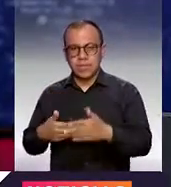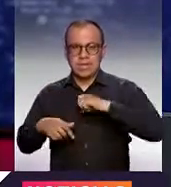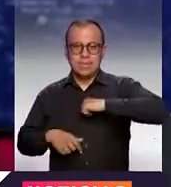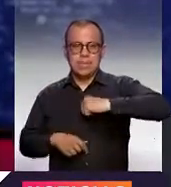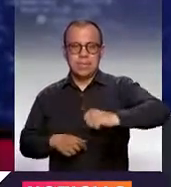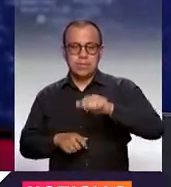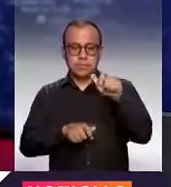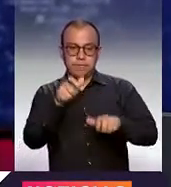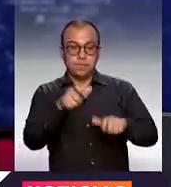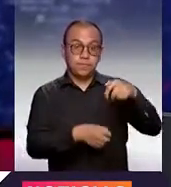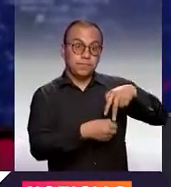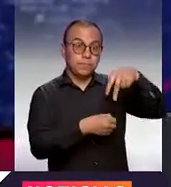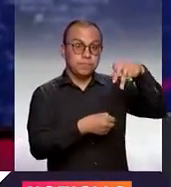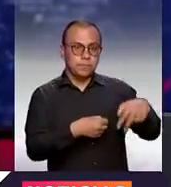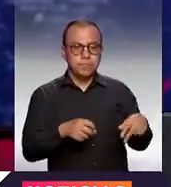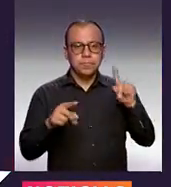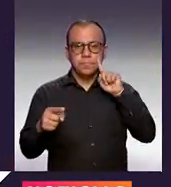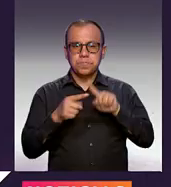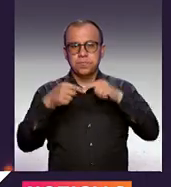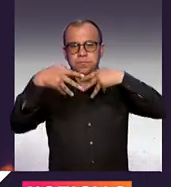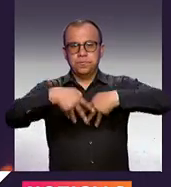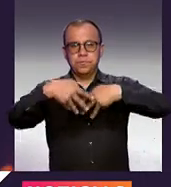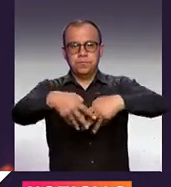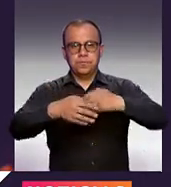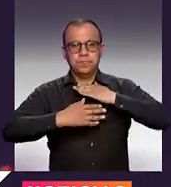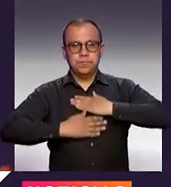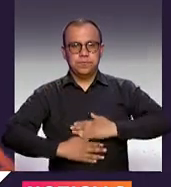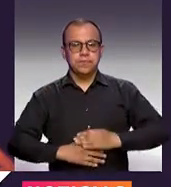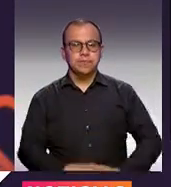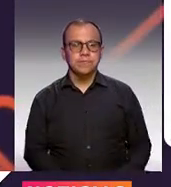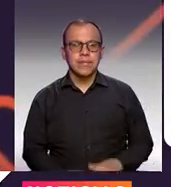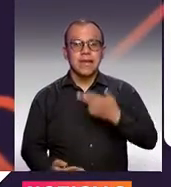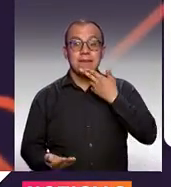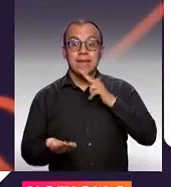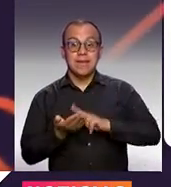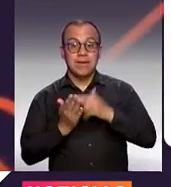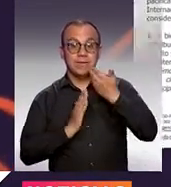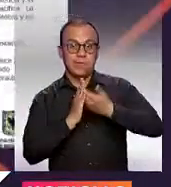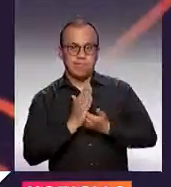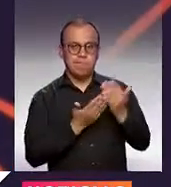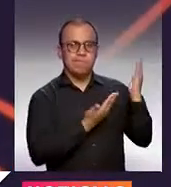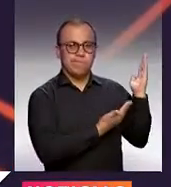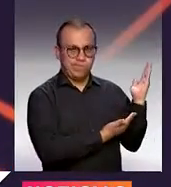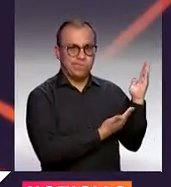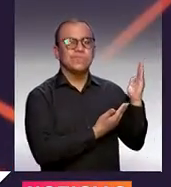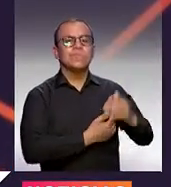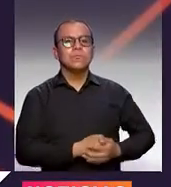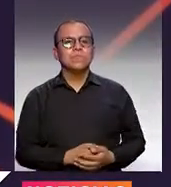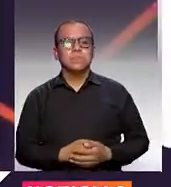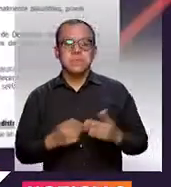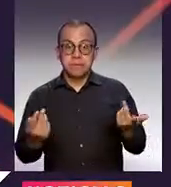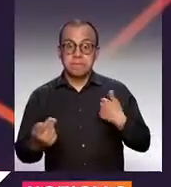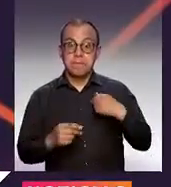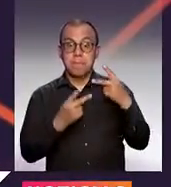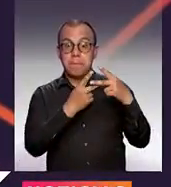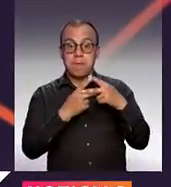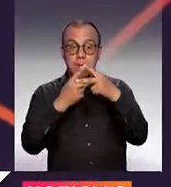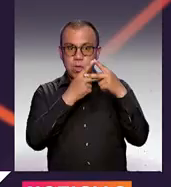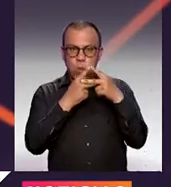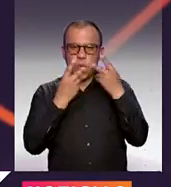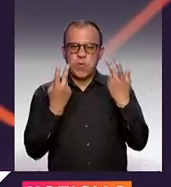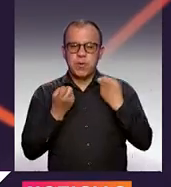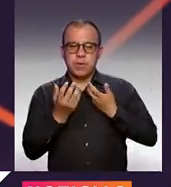los ciudadanos a la protesta pacífica. En la carta enviada al Ministerio del Interior, el veedor distrital hace